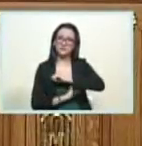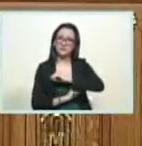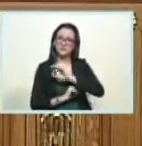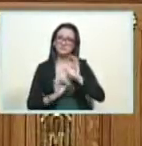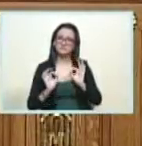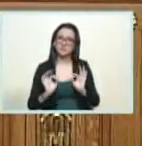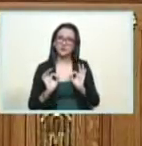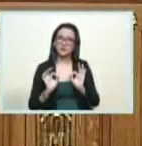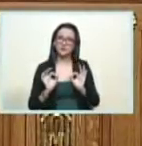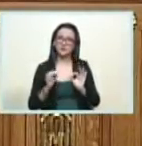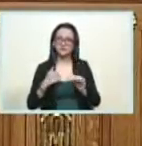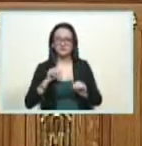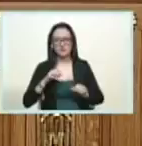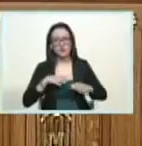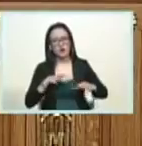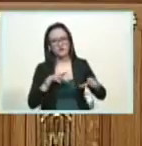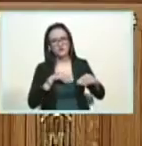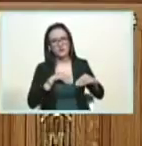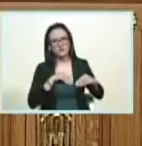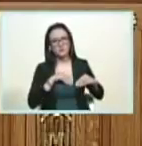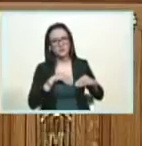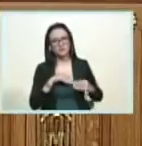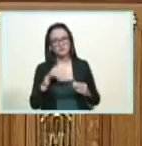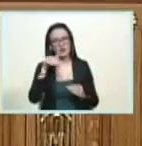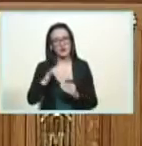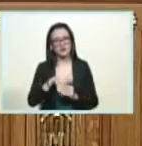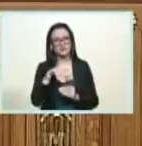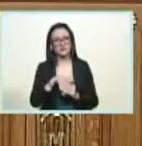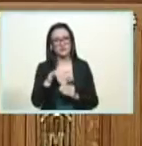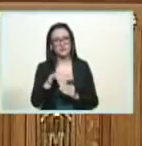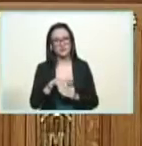consensuada que yo acepto para ir a unas elecciones.